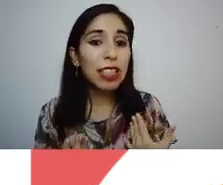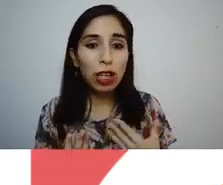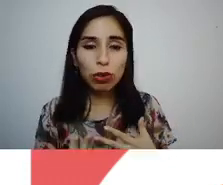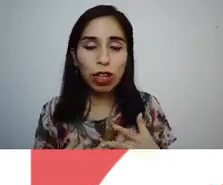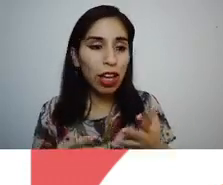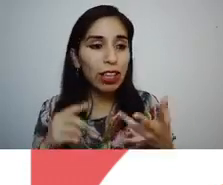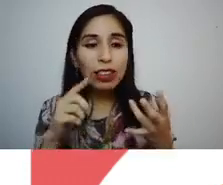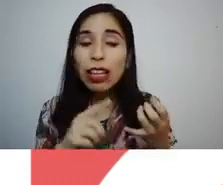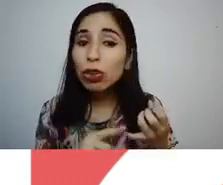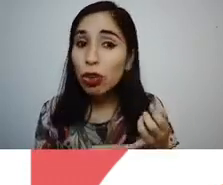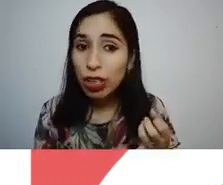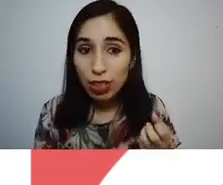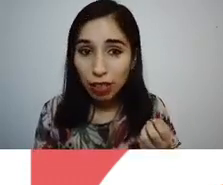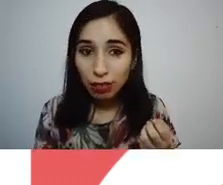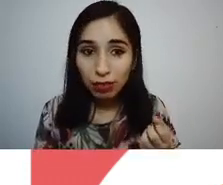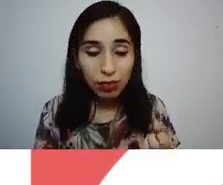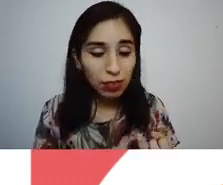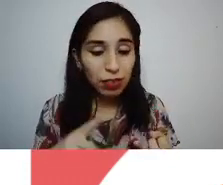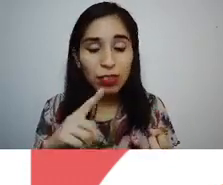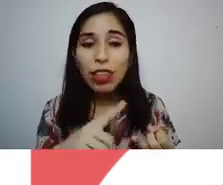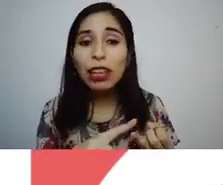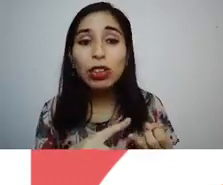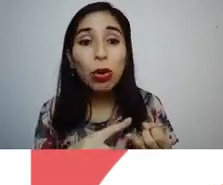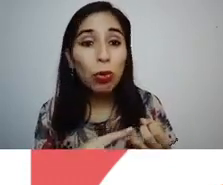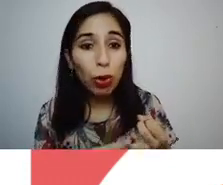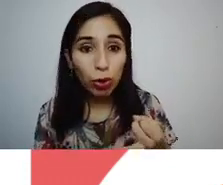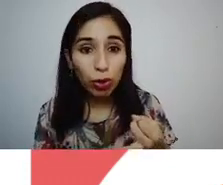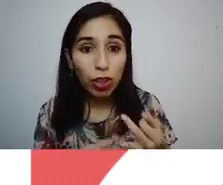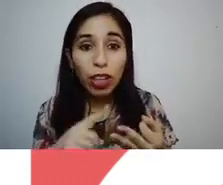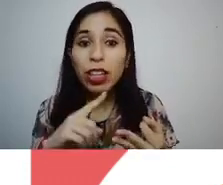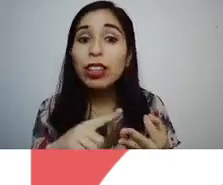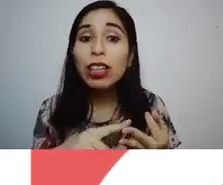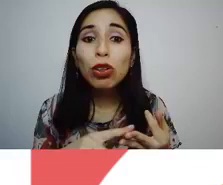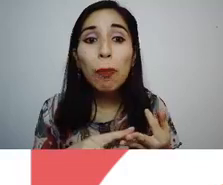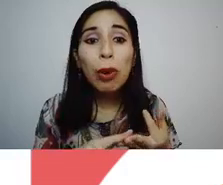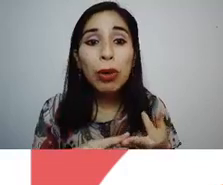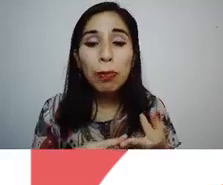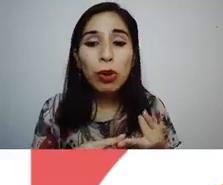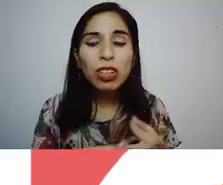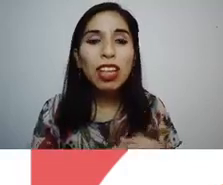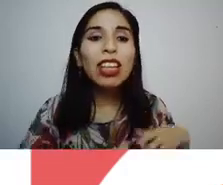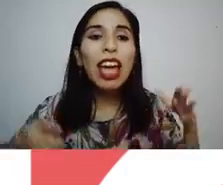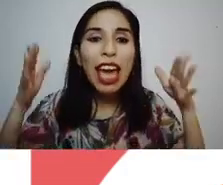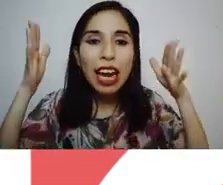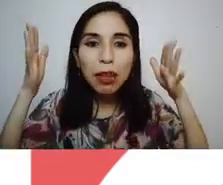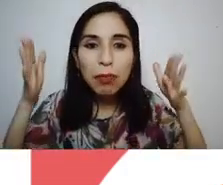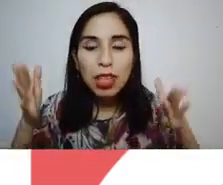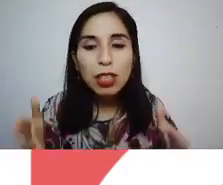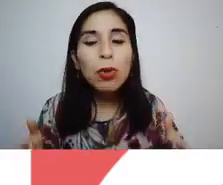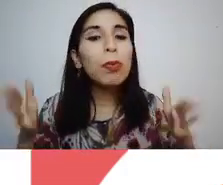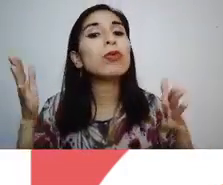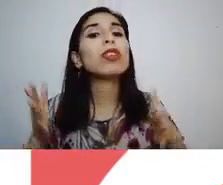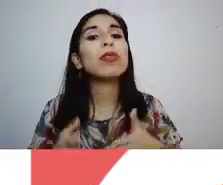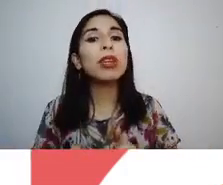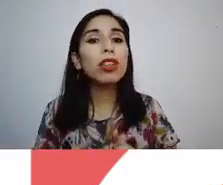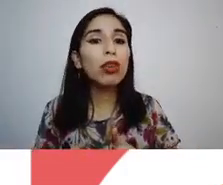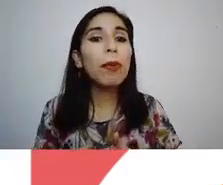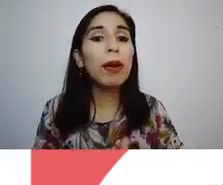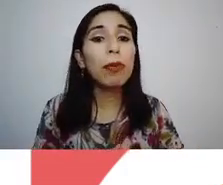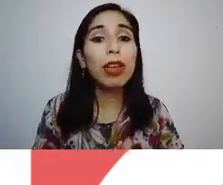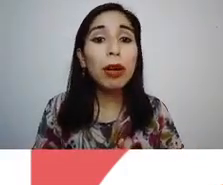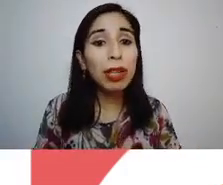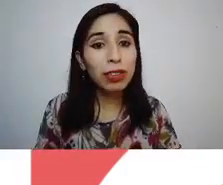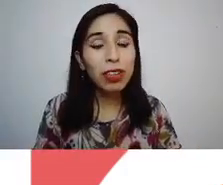les enseñamos a tanto excel tanto word y tanto power point tiene el mismo procedimiento